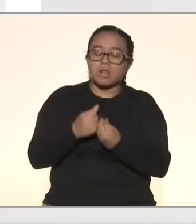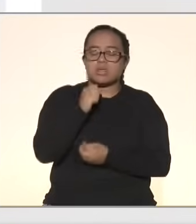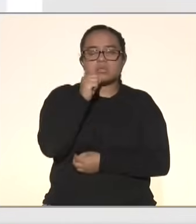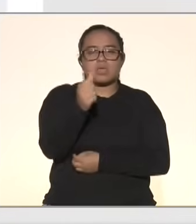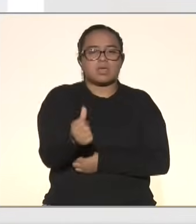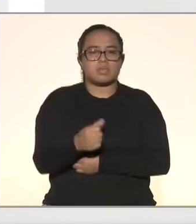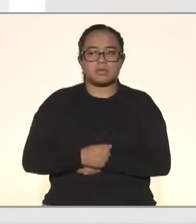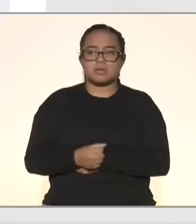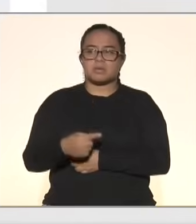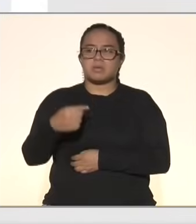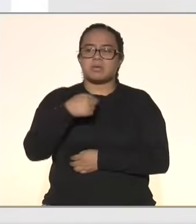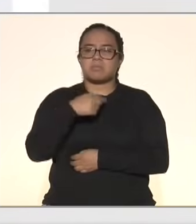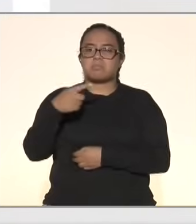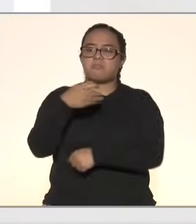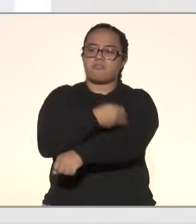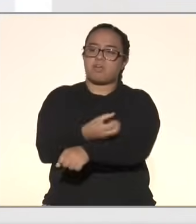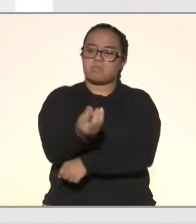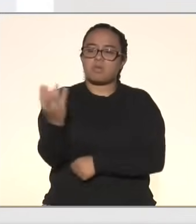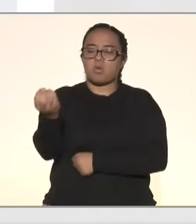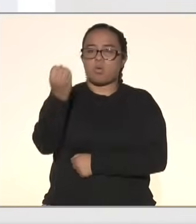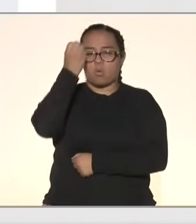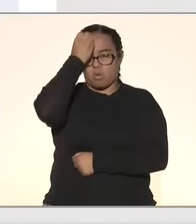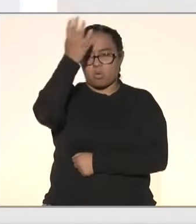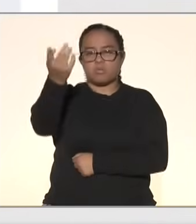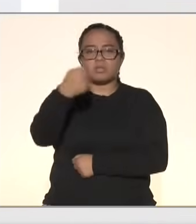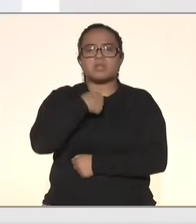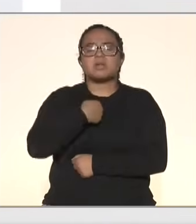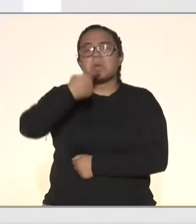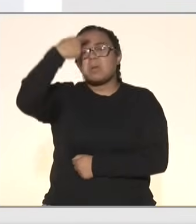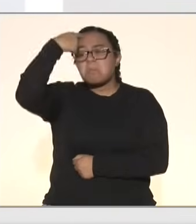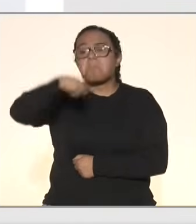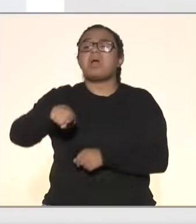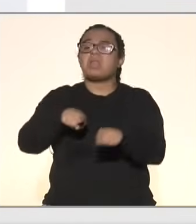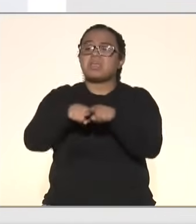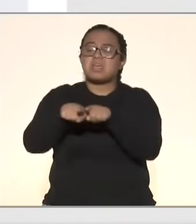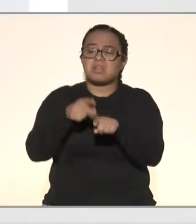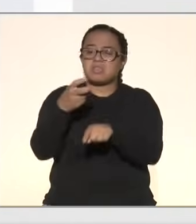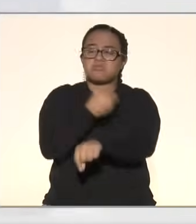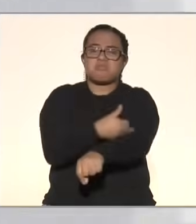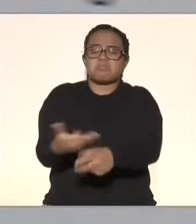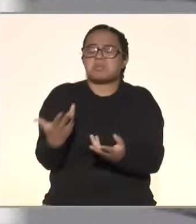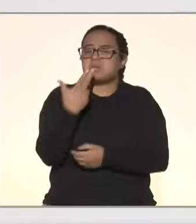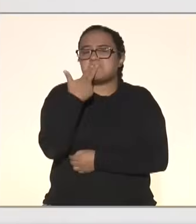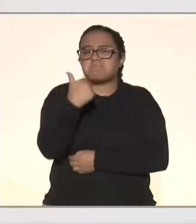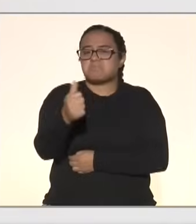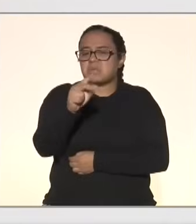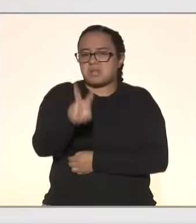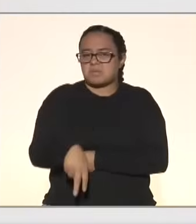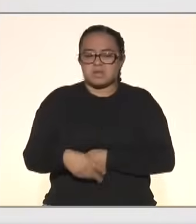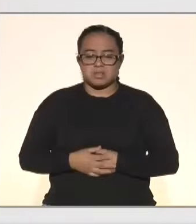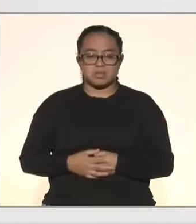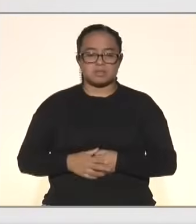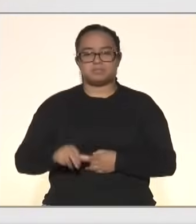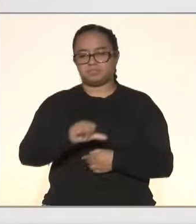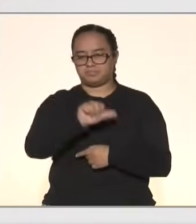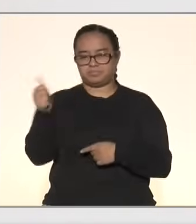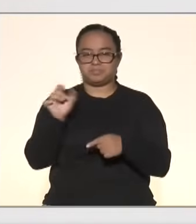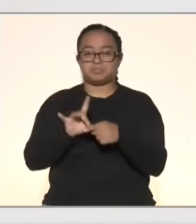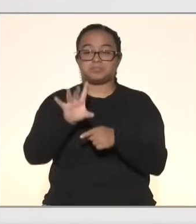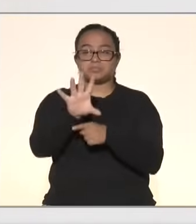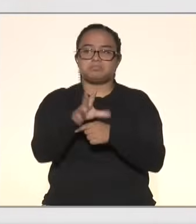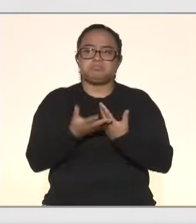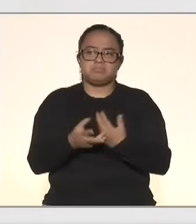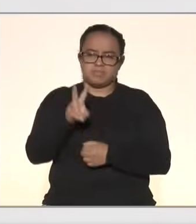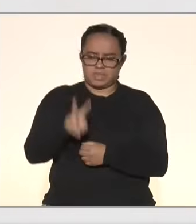qué mi familia se olvidó de mí? ¿De qué te sirve tener hermanos y familia? De nada. Flores Telésforo. Por